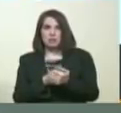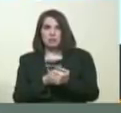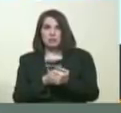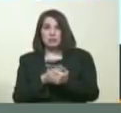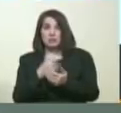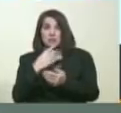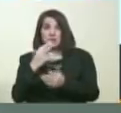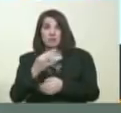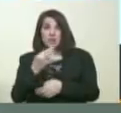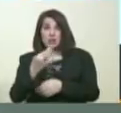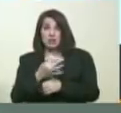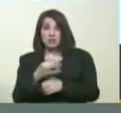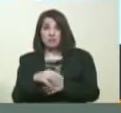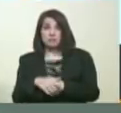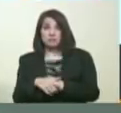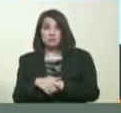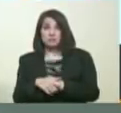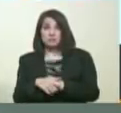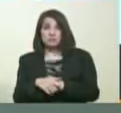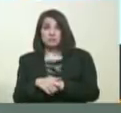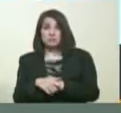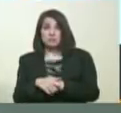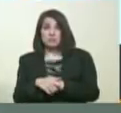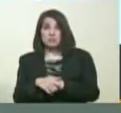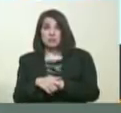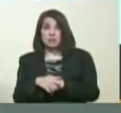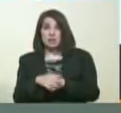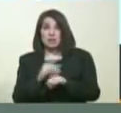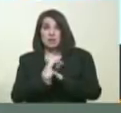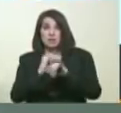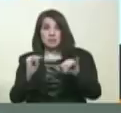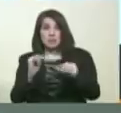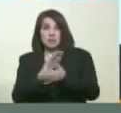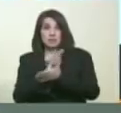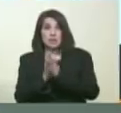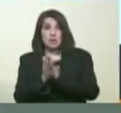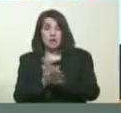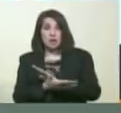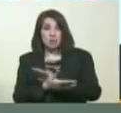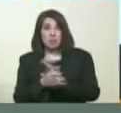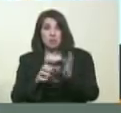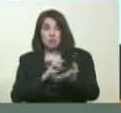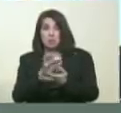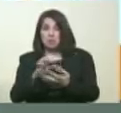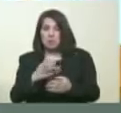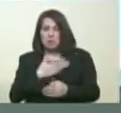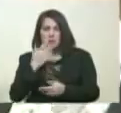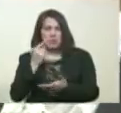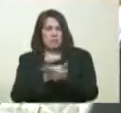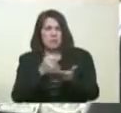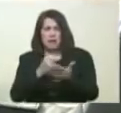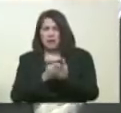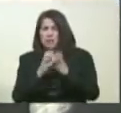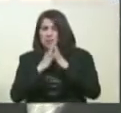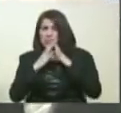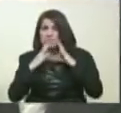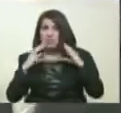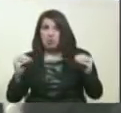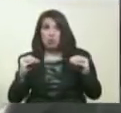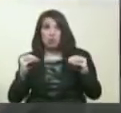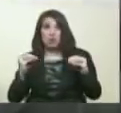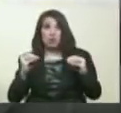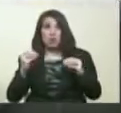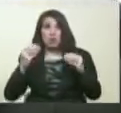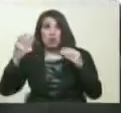¿cierto? Bueno, se les acabó el problema. Pueden pagar todas sus deudas impositivas por